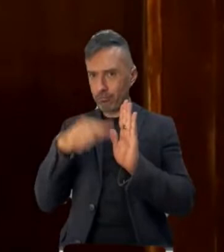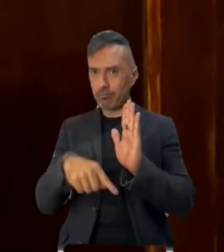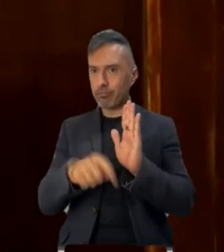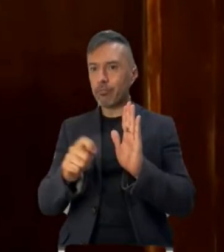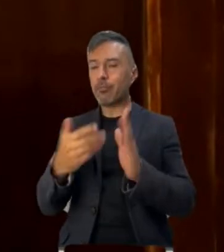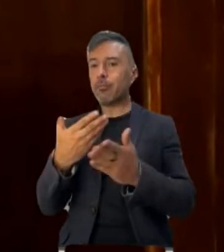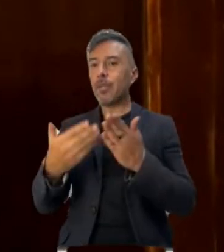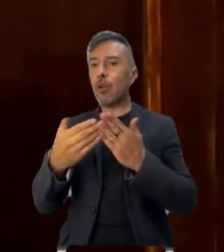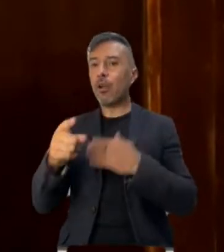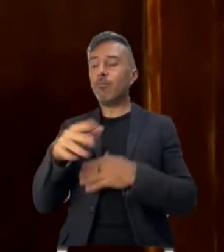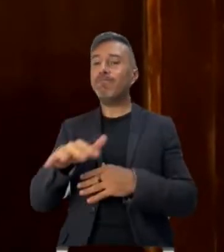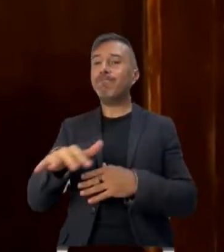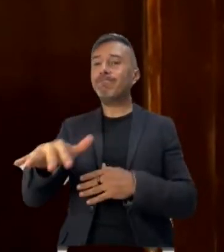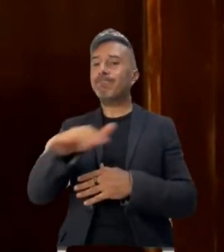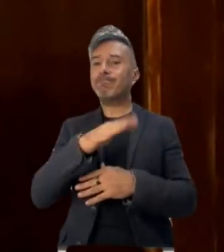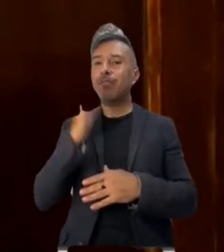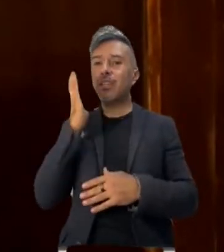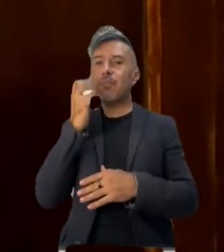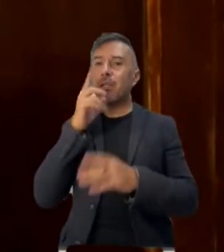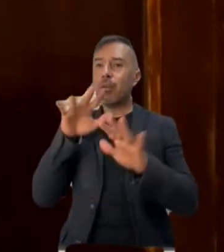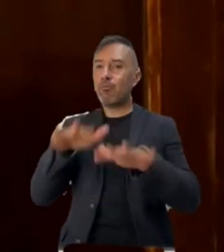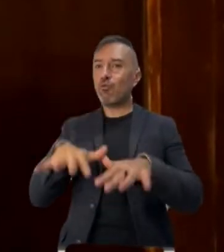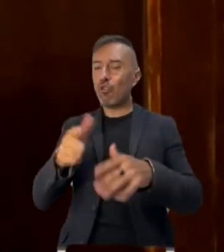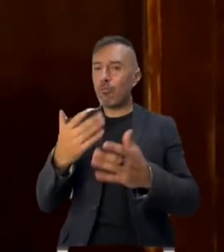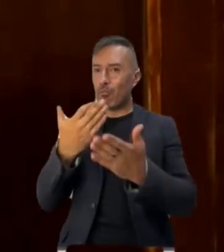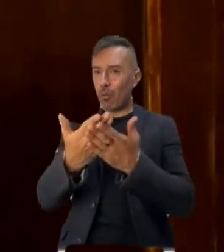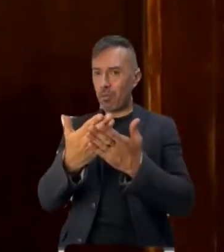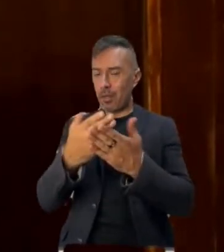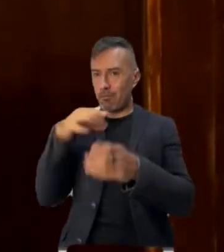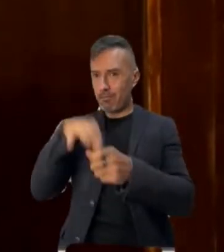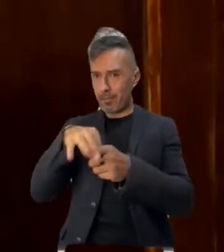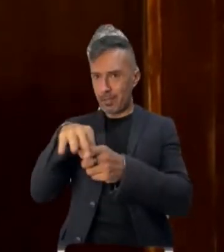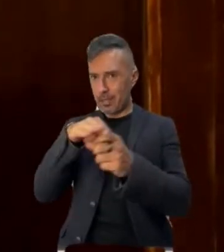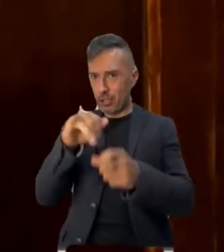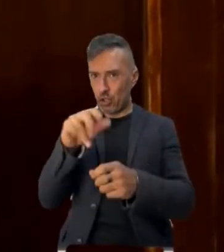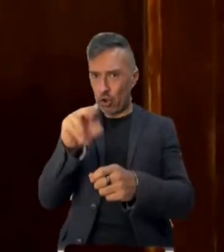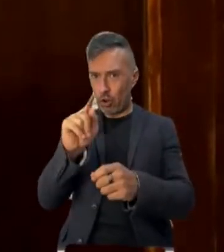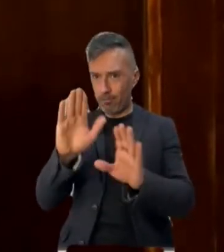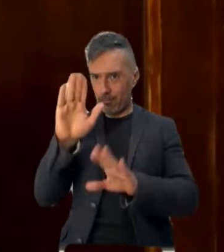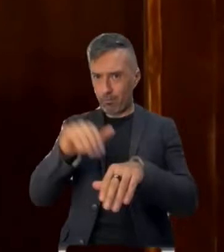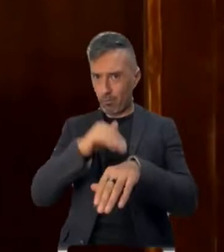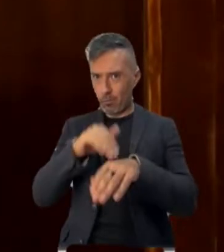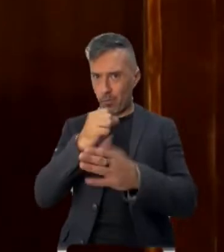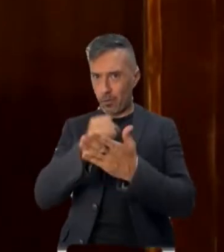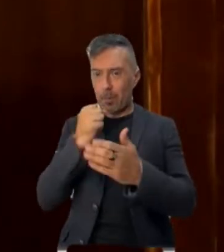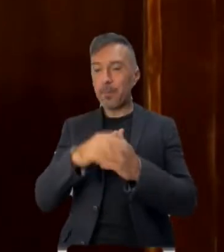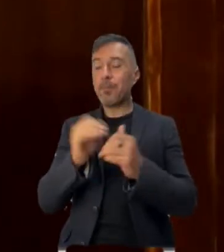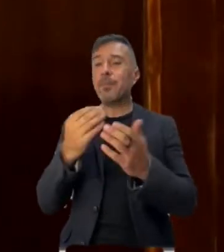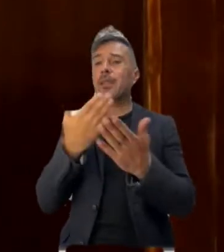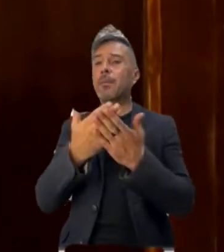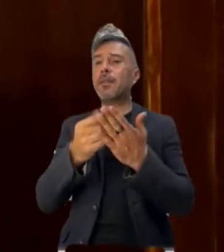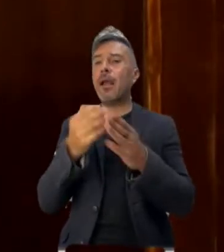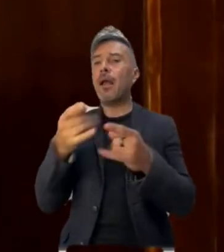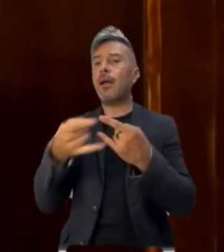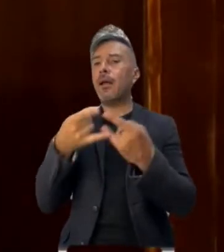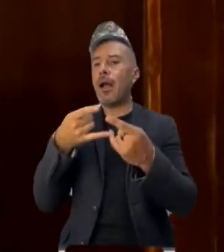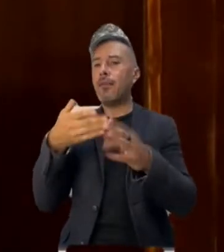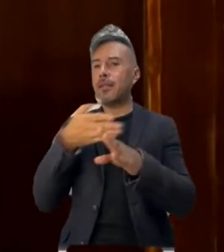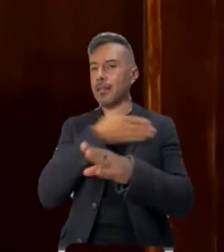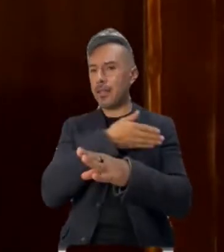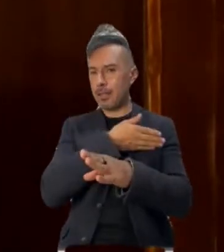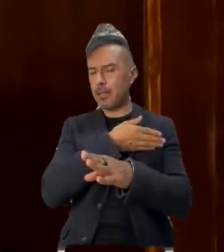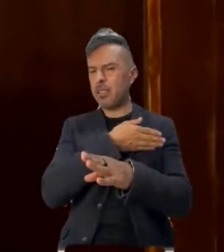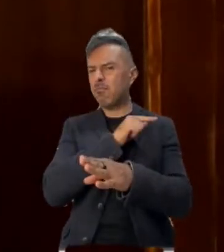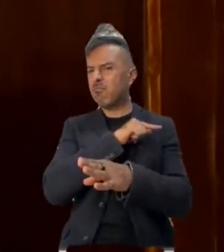aprobación de la legislatura el siguiente dictamen. Antecedentes. Número 1,